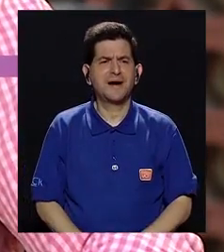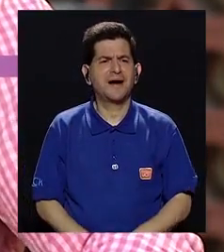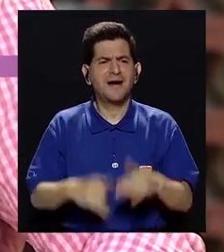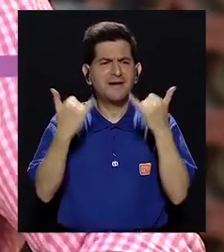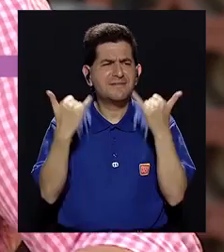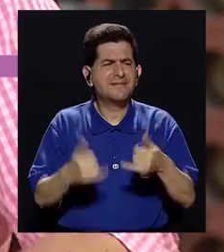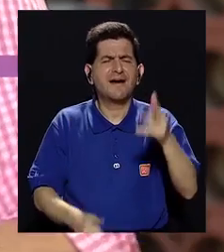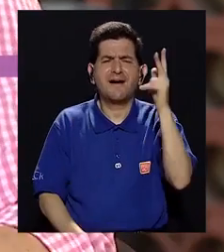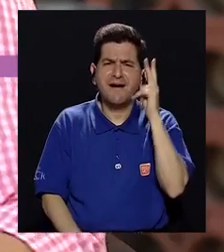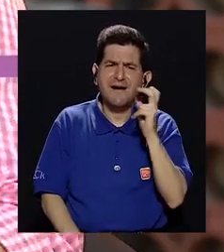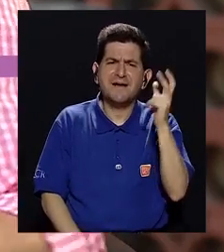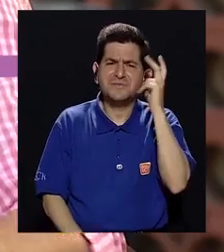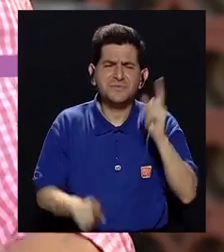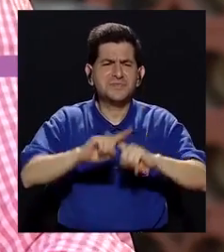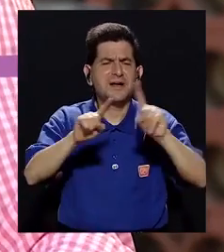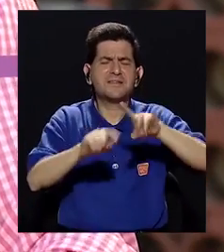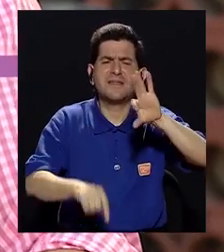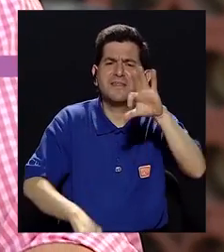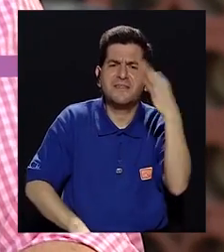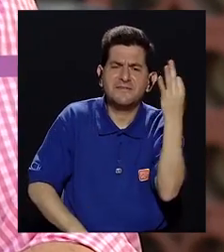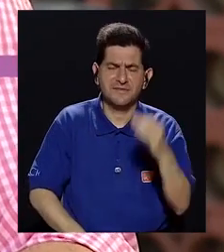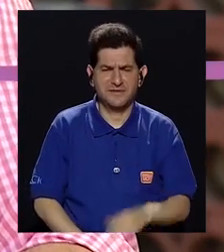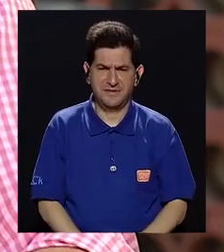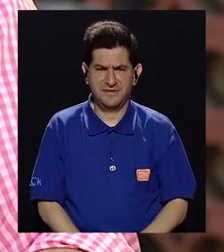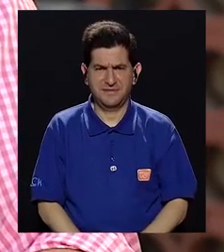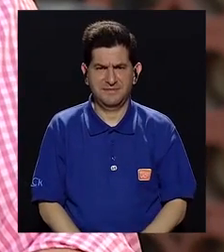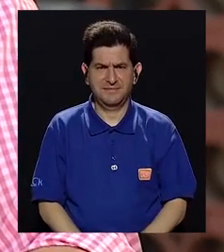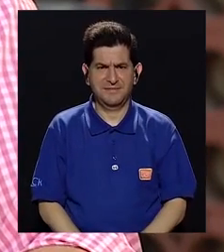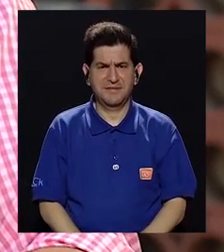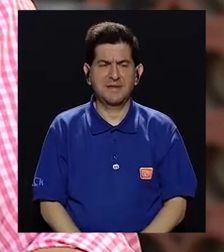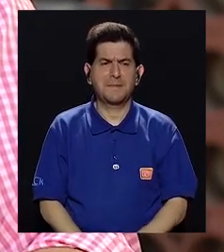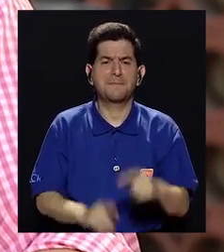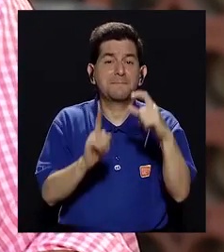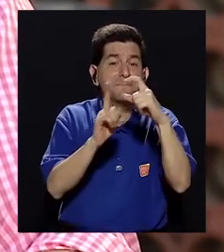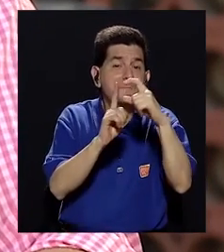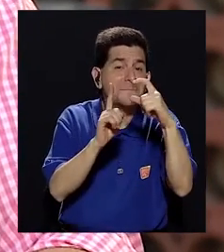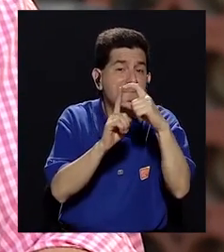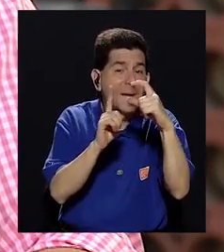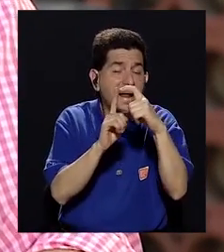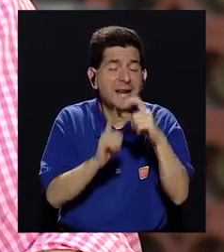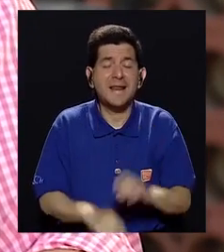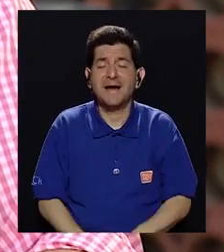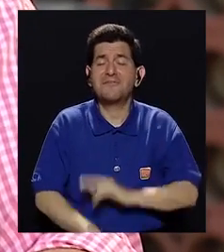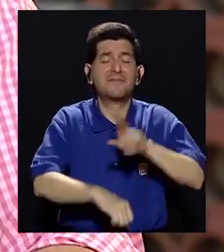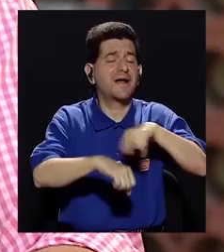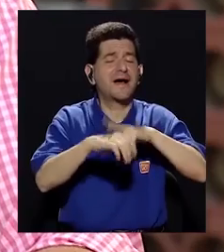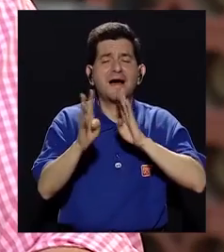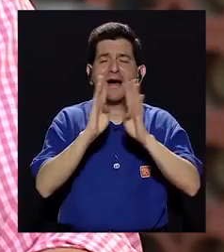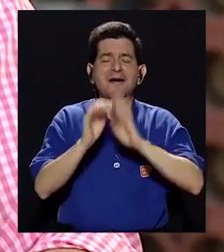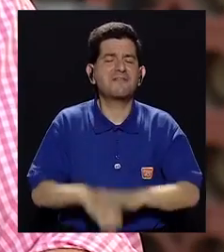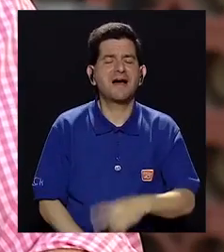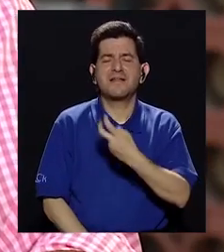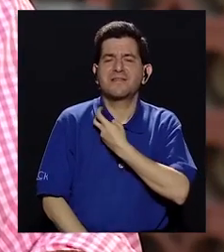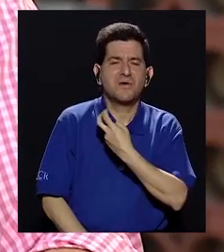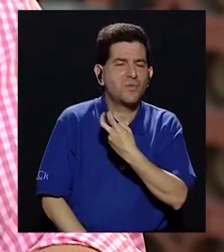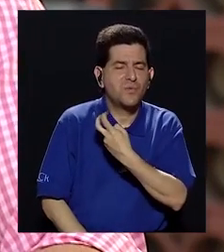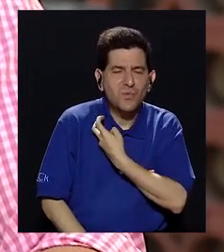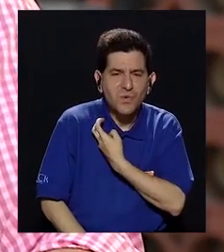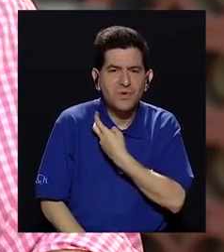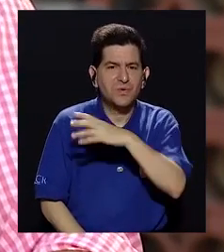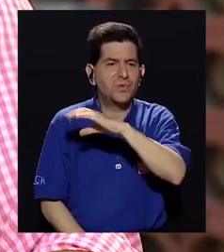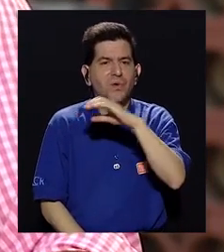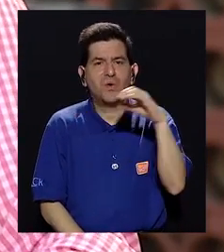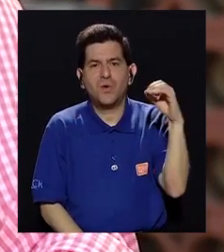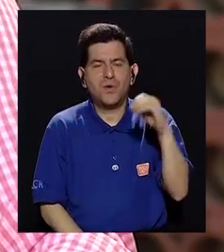pues, que hemos escuchado de una u otra manera. Siempre hemos escuchado una palabra que es clásica cuando hablamos de huesos,